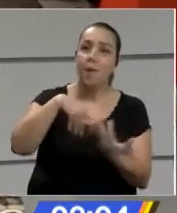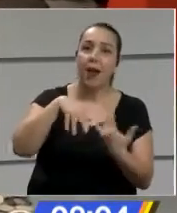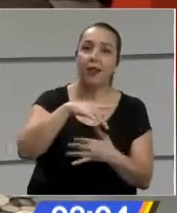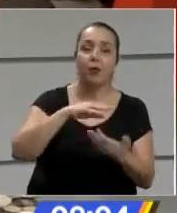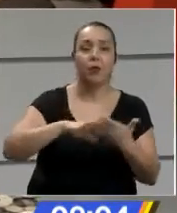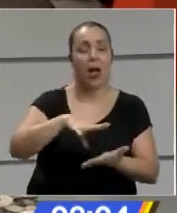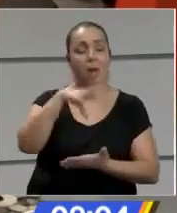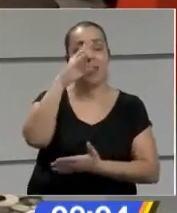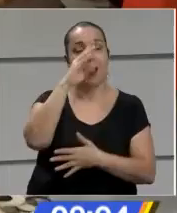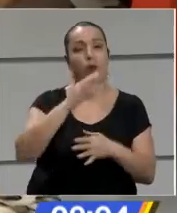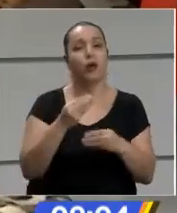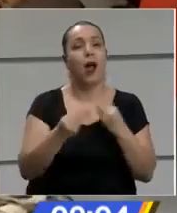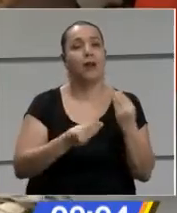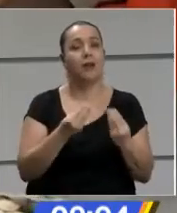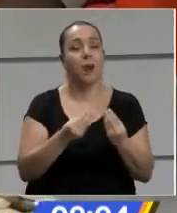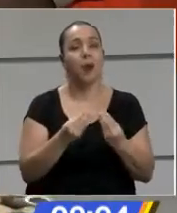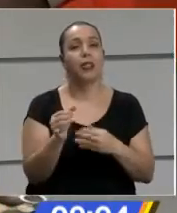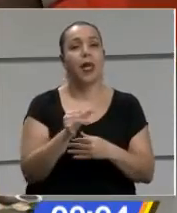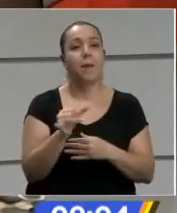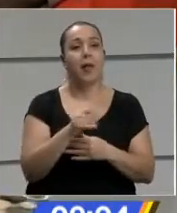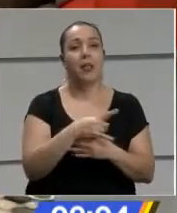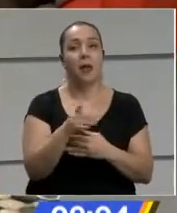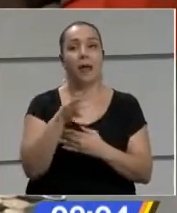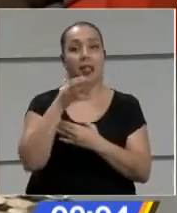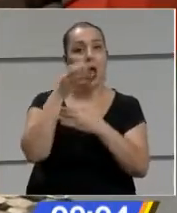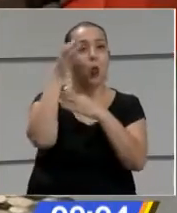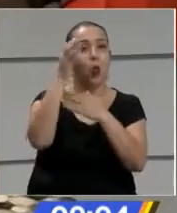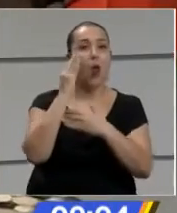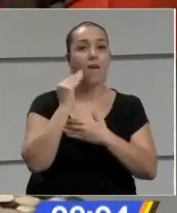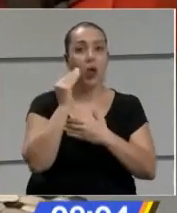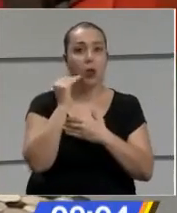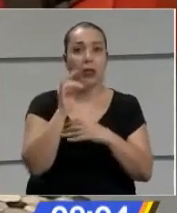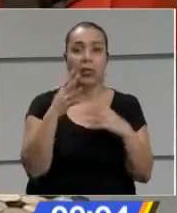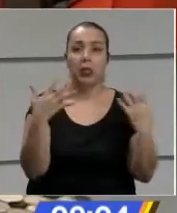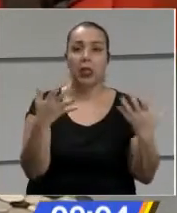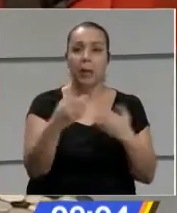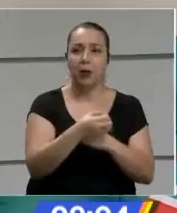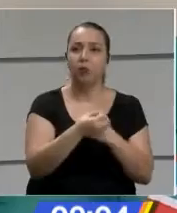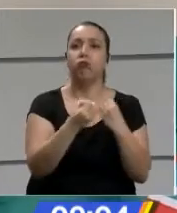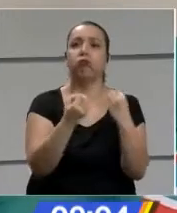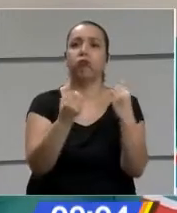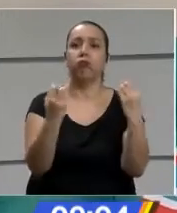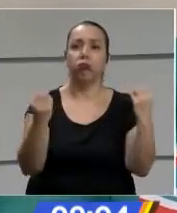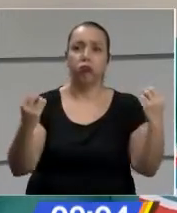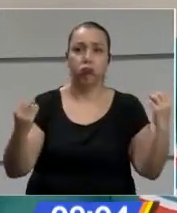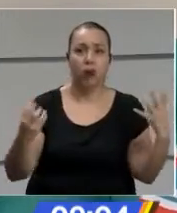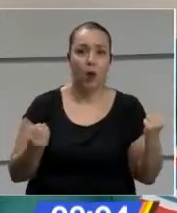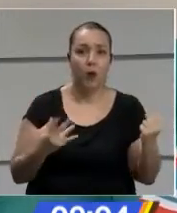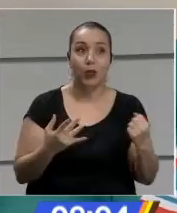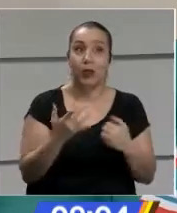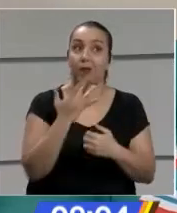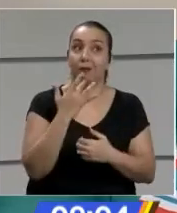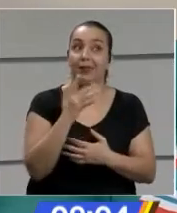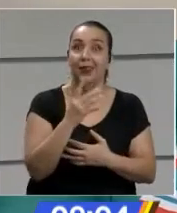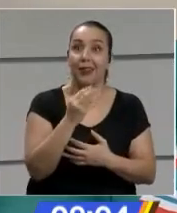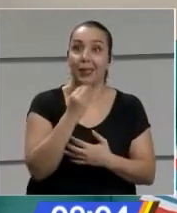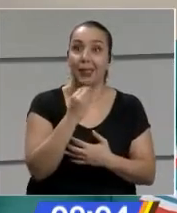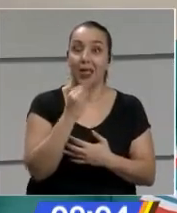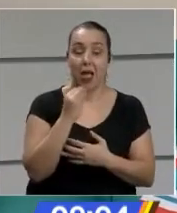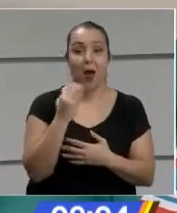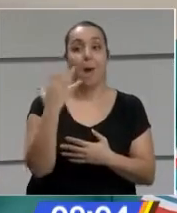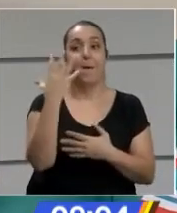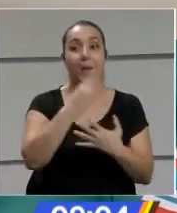aprendemos, hacemos y la cultura afrocostarricense, pues también tenemos muchísimas cosas deliciosas,